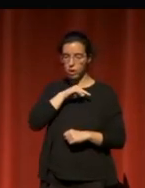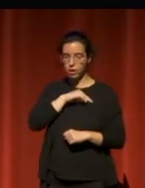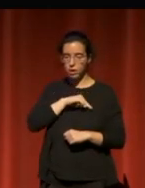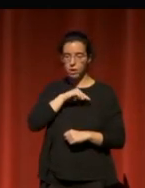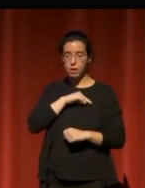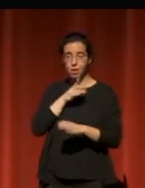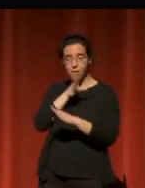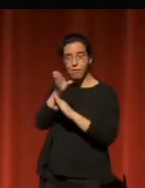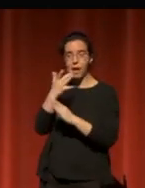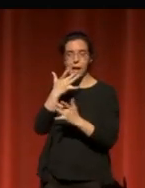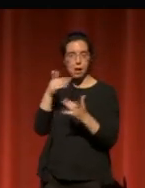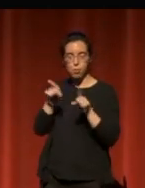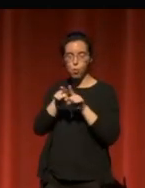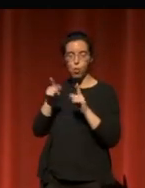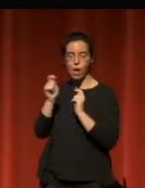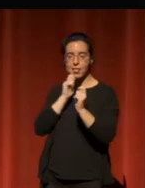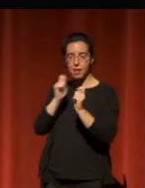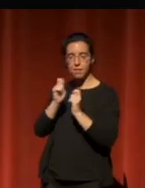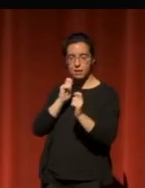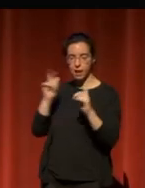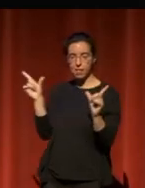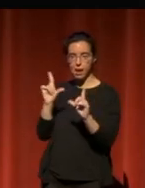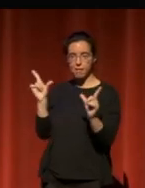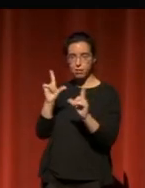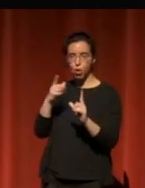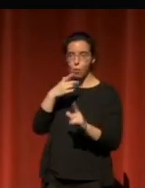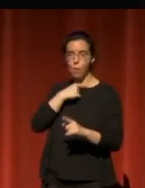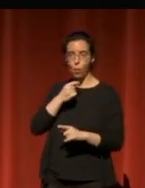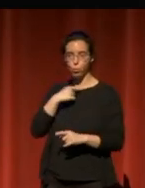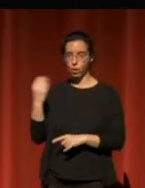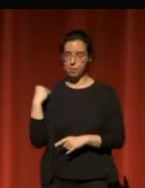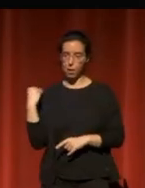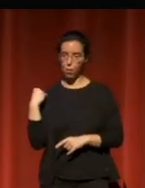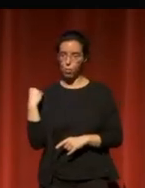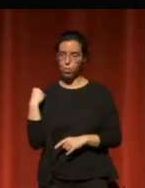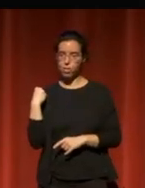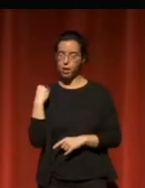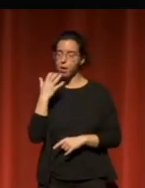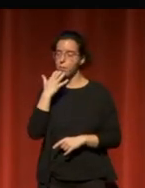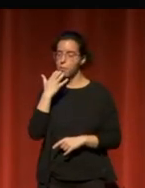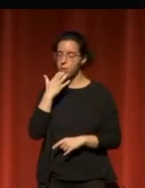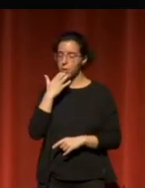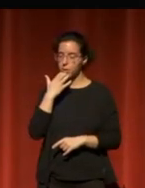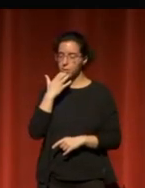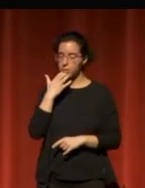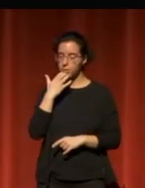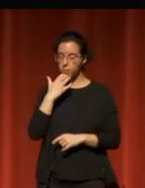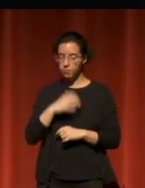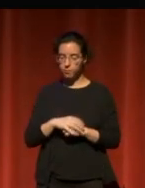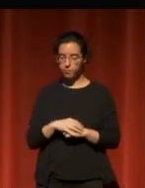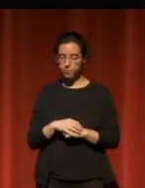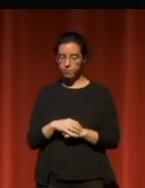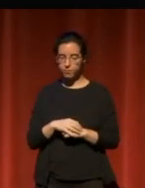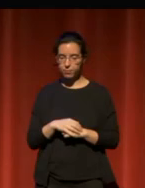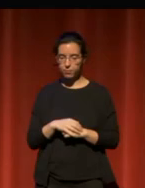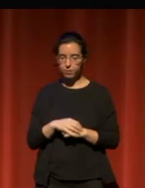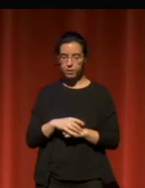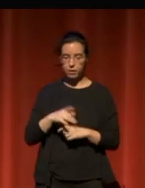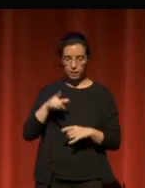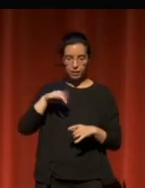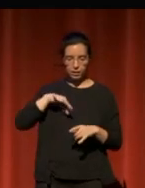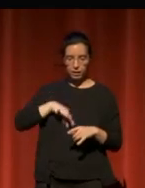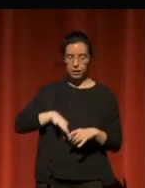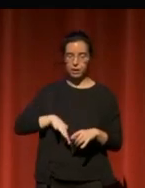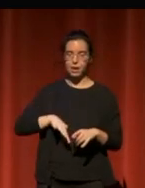entrevista en televisión, me gusta que me hagan esta pregunta, ¿no? El tema de los perfiles profesionales es una de las cajas de